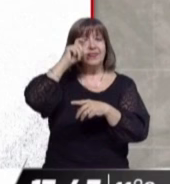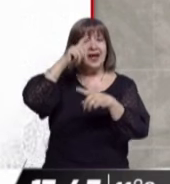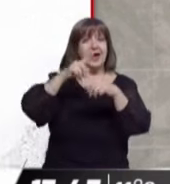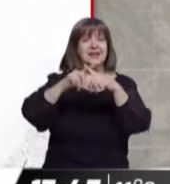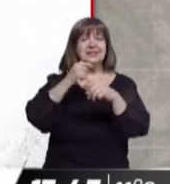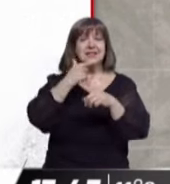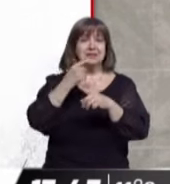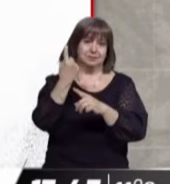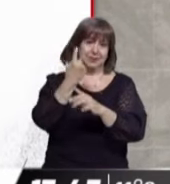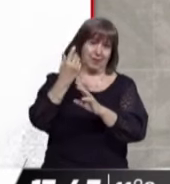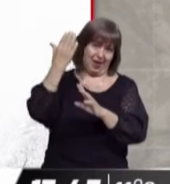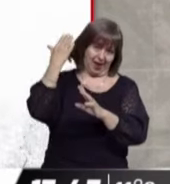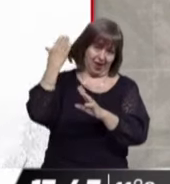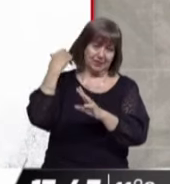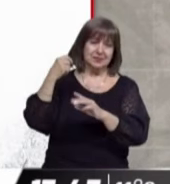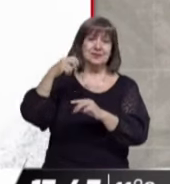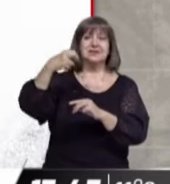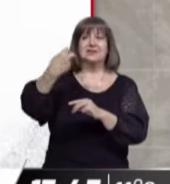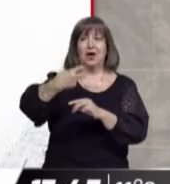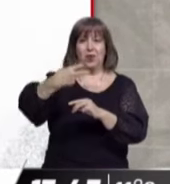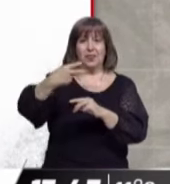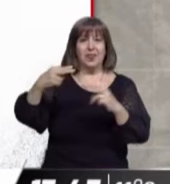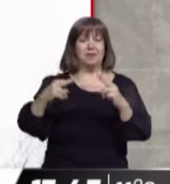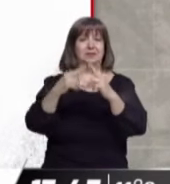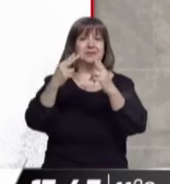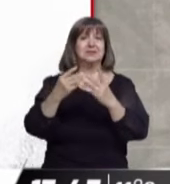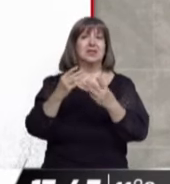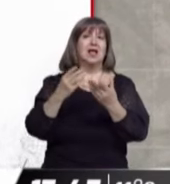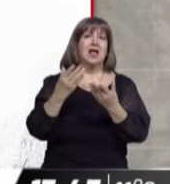Ángeles, hablaron sobre la necesidad